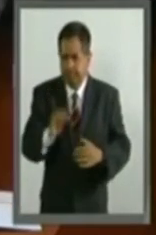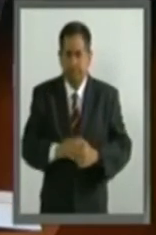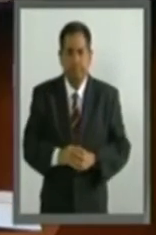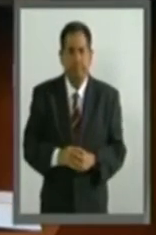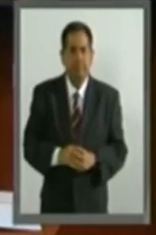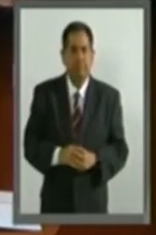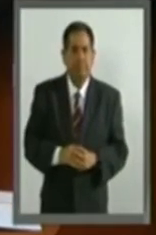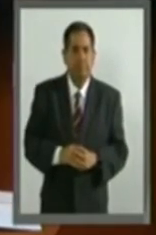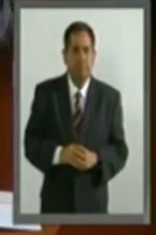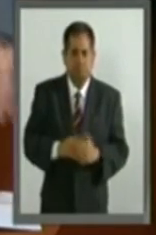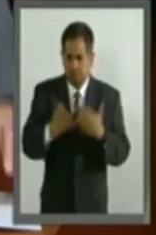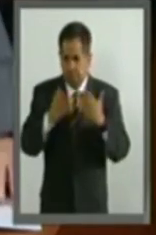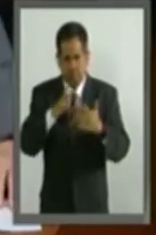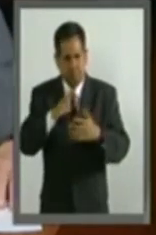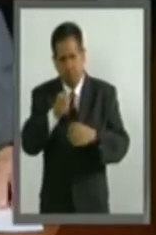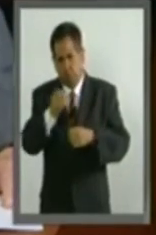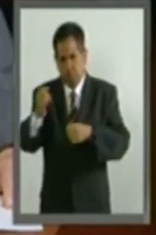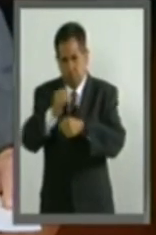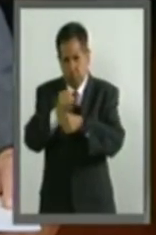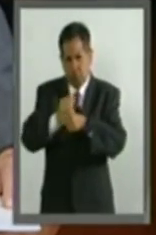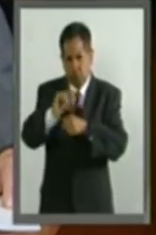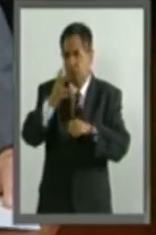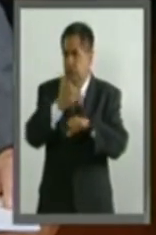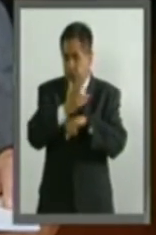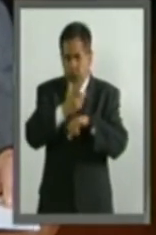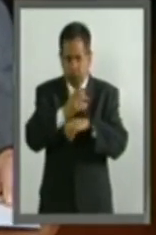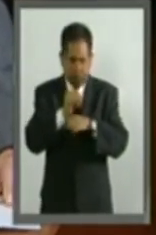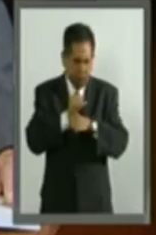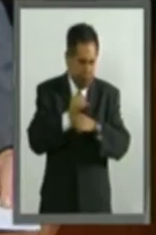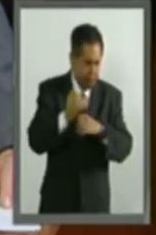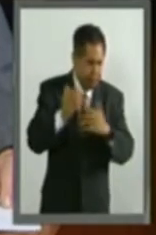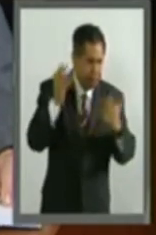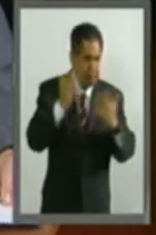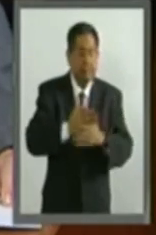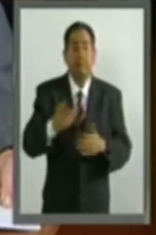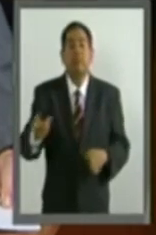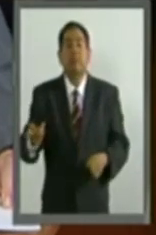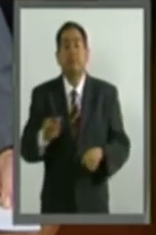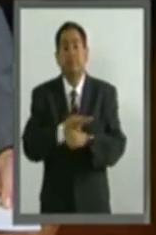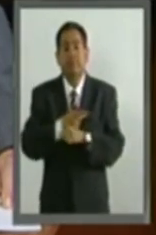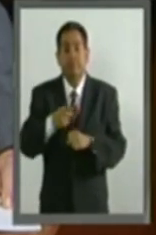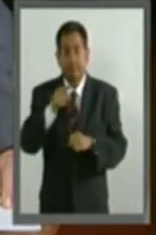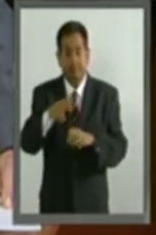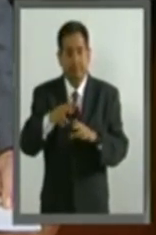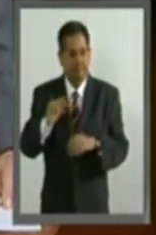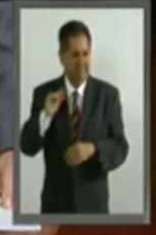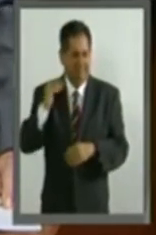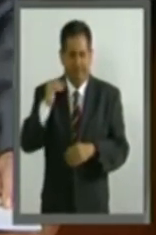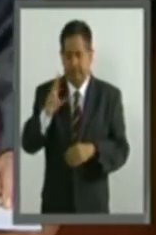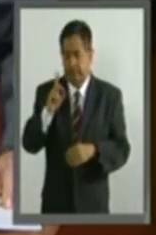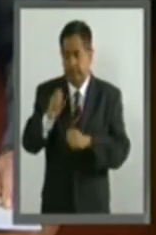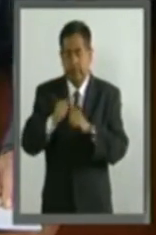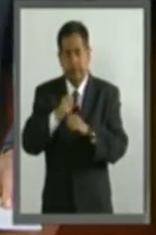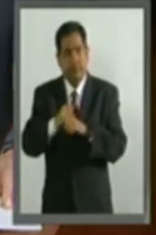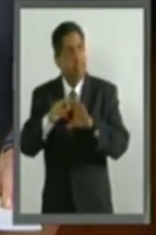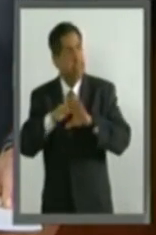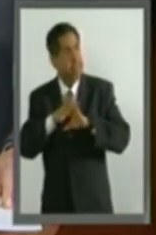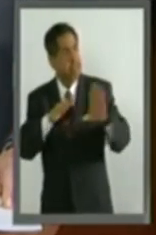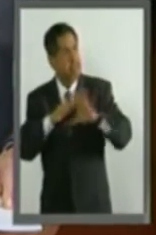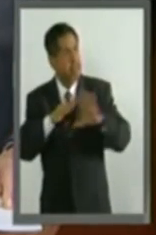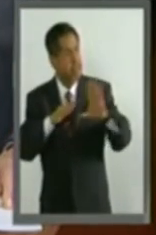Están ahí los estudios hechos por los diplomáticos norteamericanos de lo que ha ocurrido con la migración en los últimos 30 años a los Estados